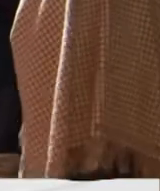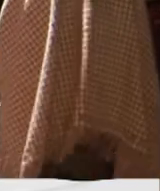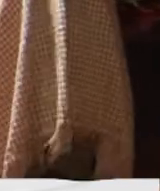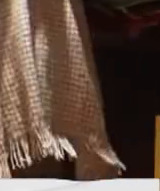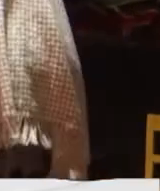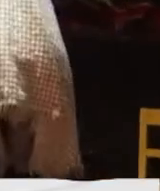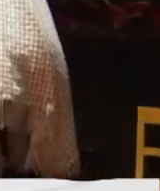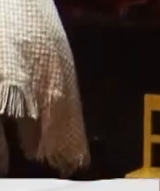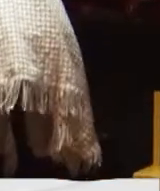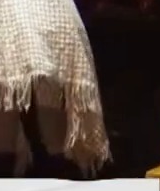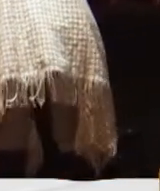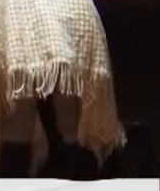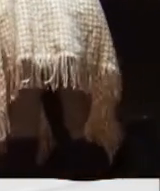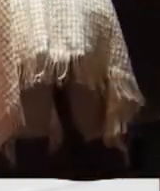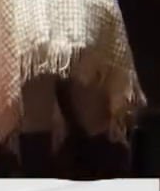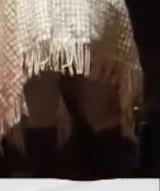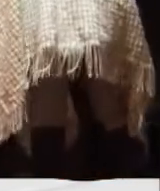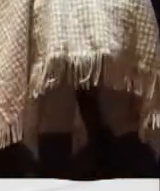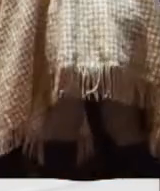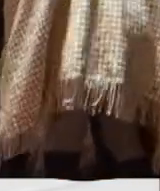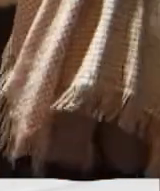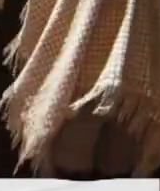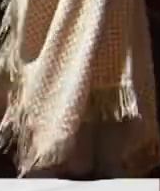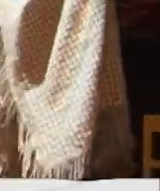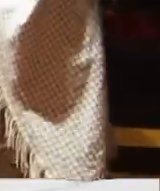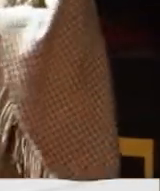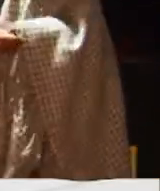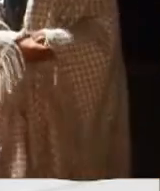preciosas chascañahuisitas. Pero no,